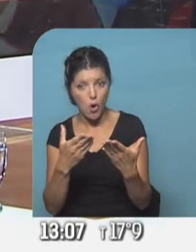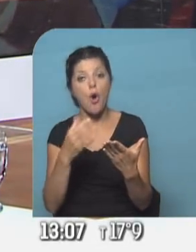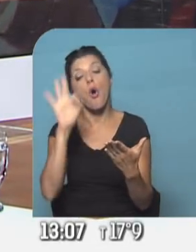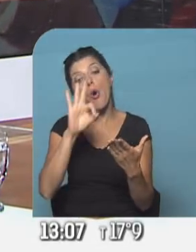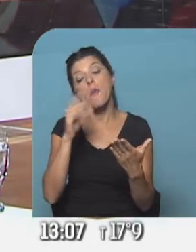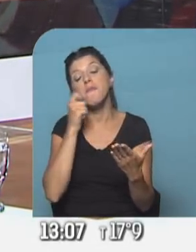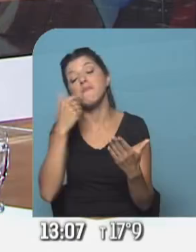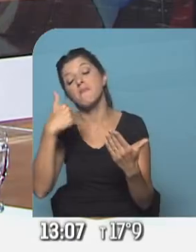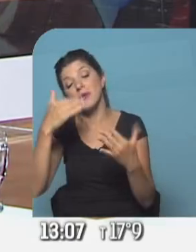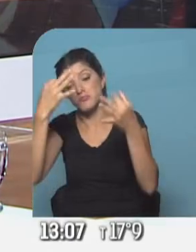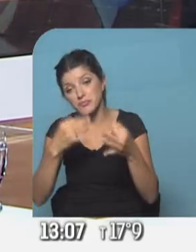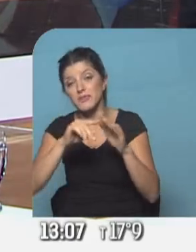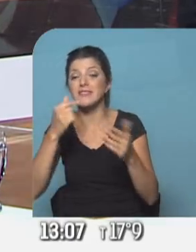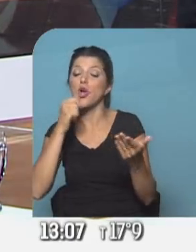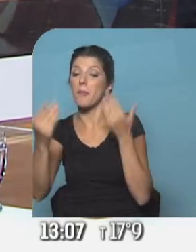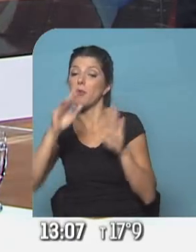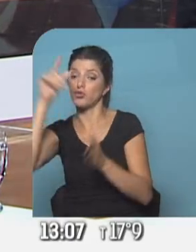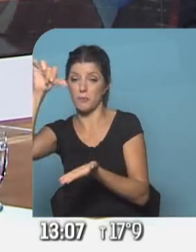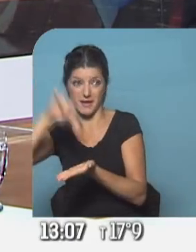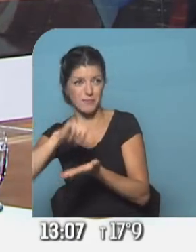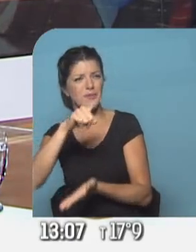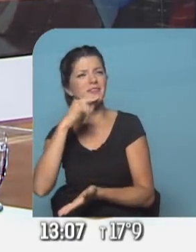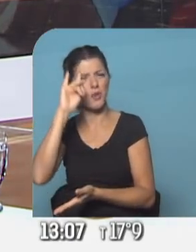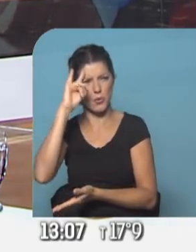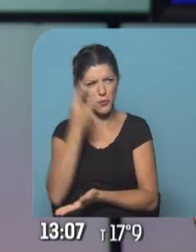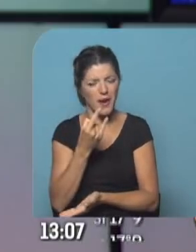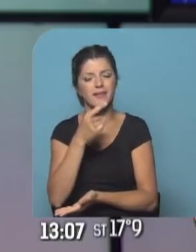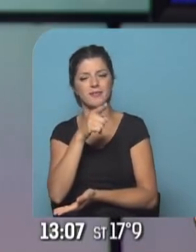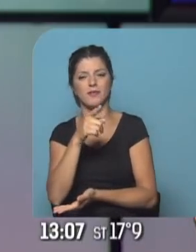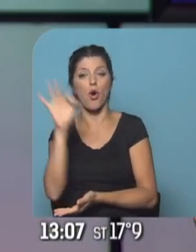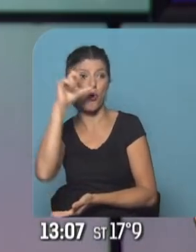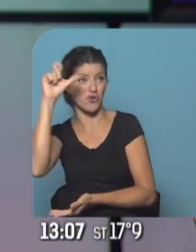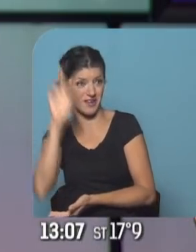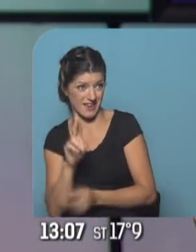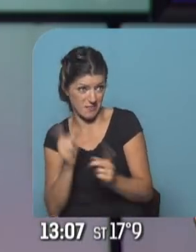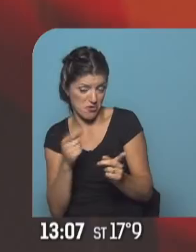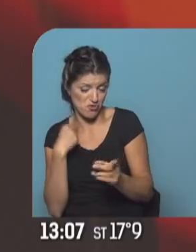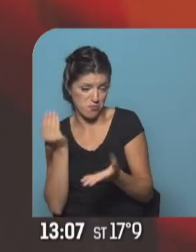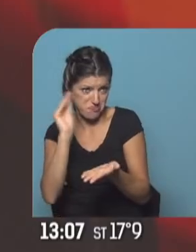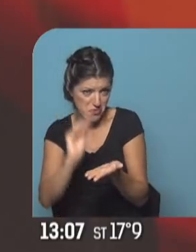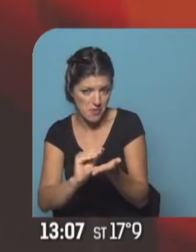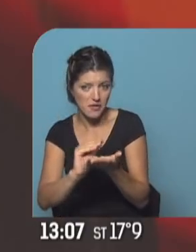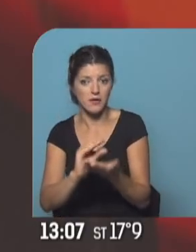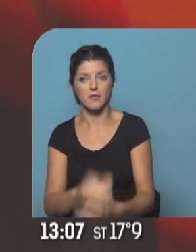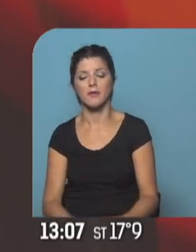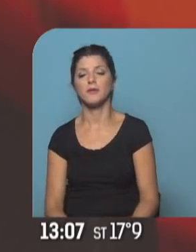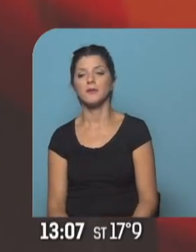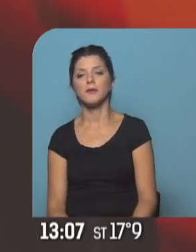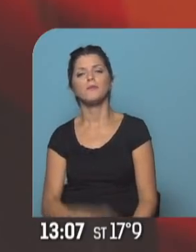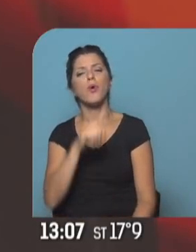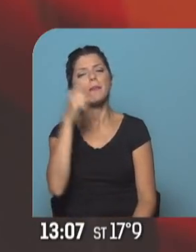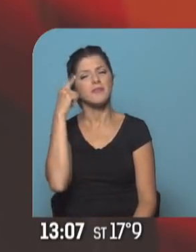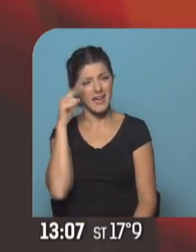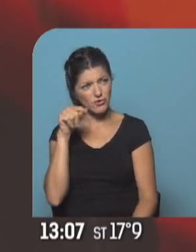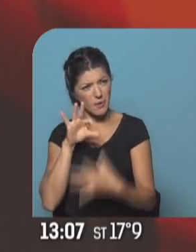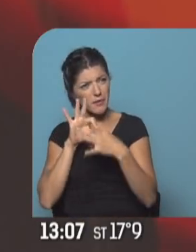Mencionaste Uruguay y Chile, uno podría agregar tal vez Costa Rica, pero bueno, está un poco más lejos. La pregunta es, ¿cómo pensás que esto compagina con la baja